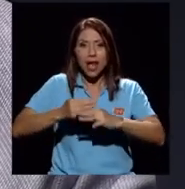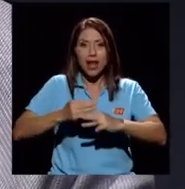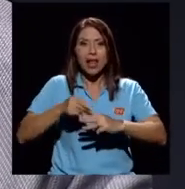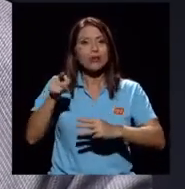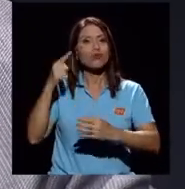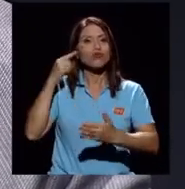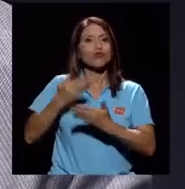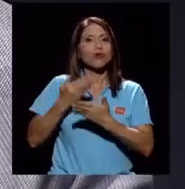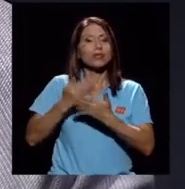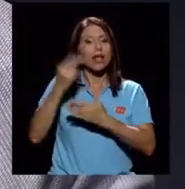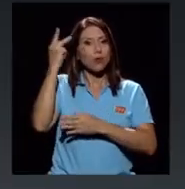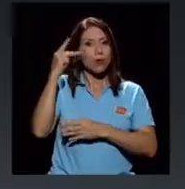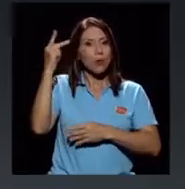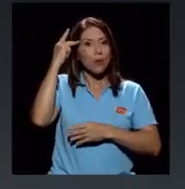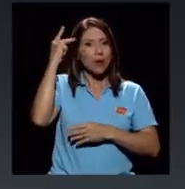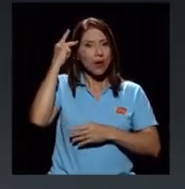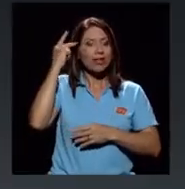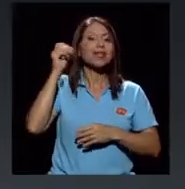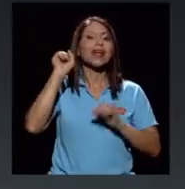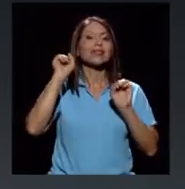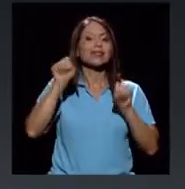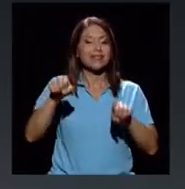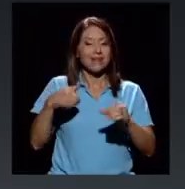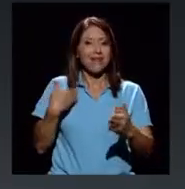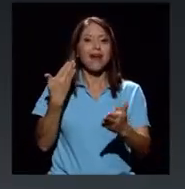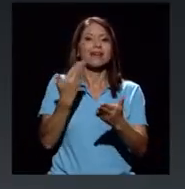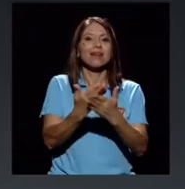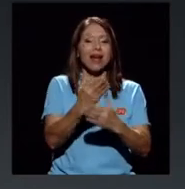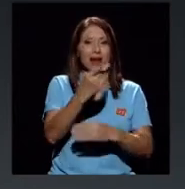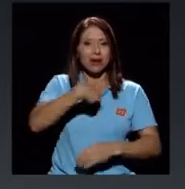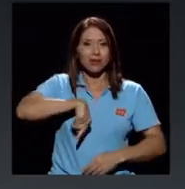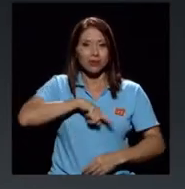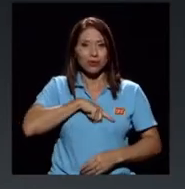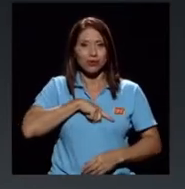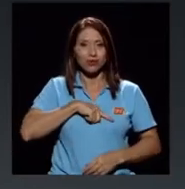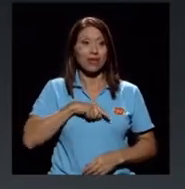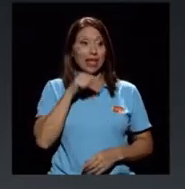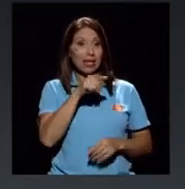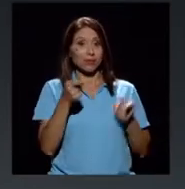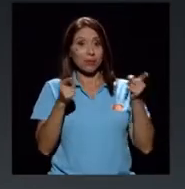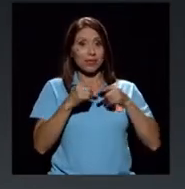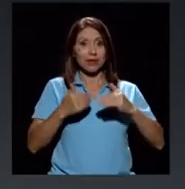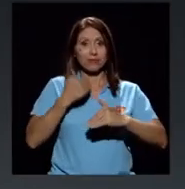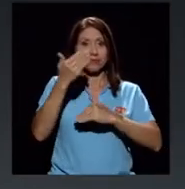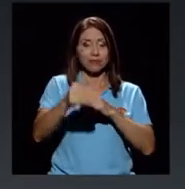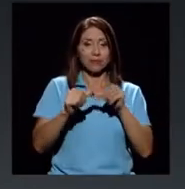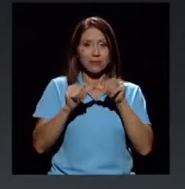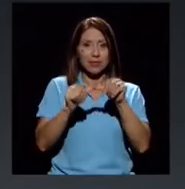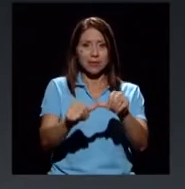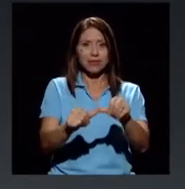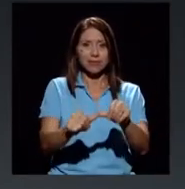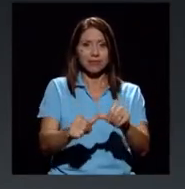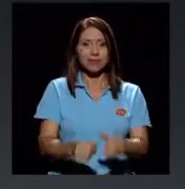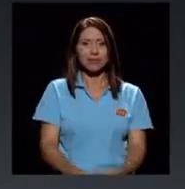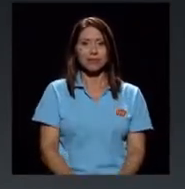una política que si nos va a alcanzar y nos alcanzará en el siguiente segmento una vez que el canal nos invite a regresar y eso haremos